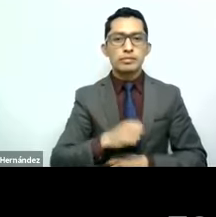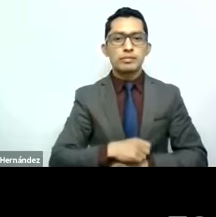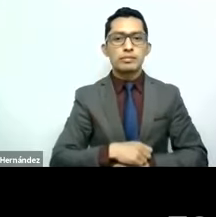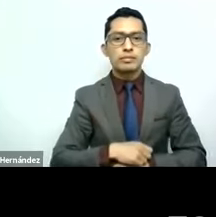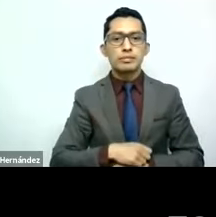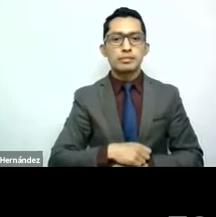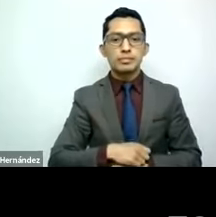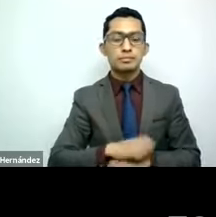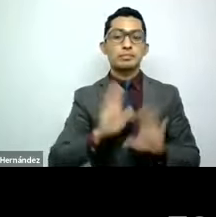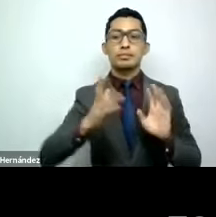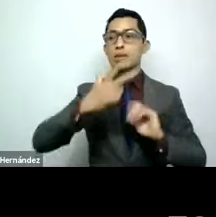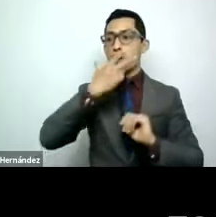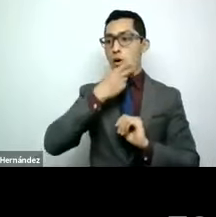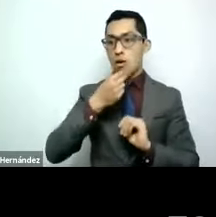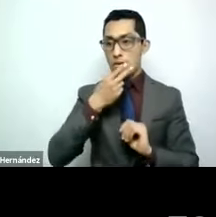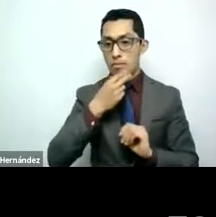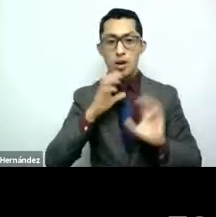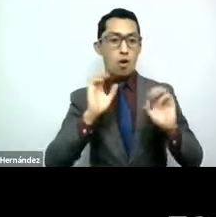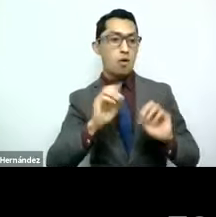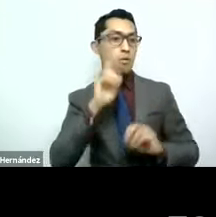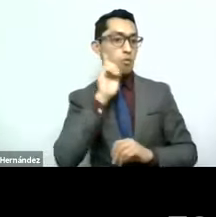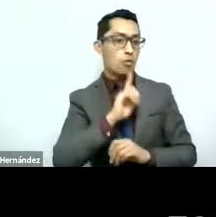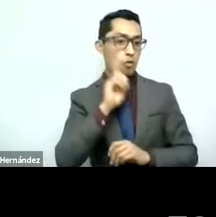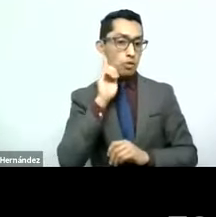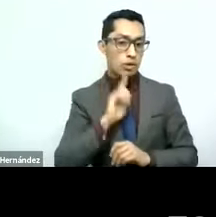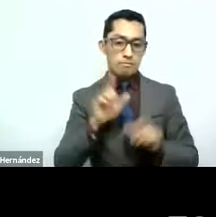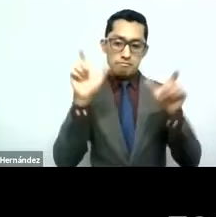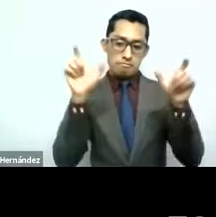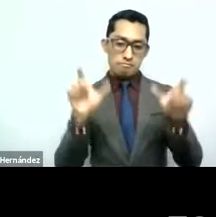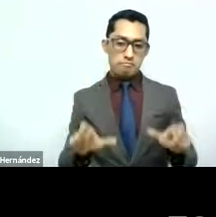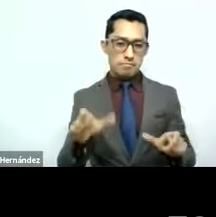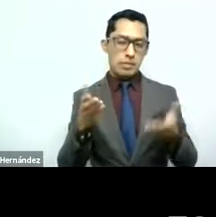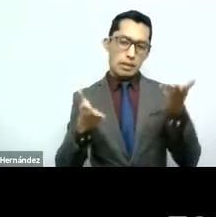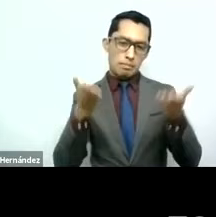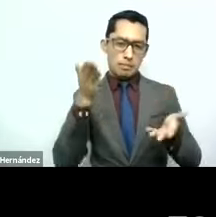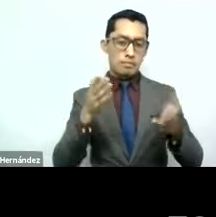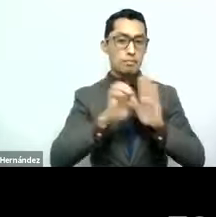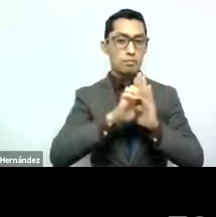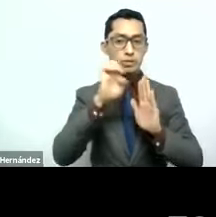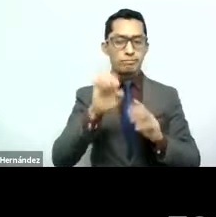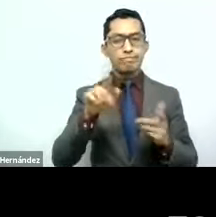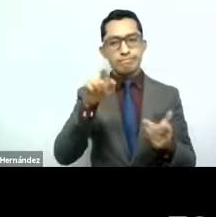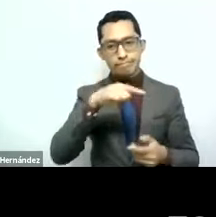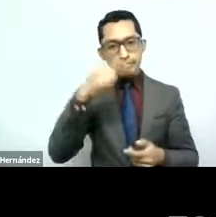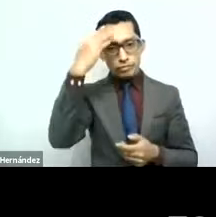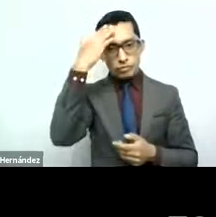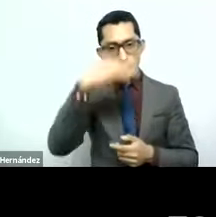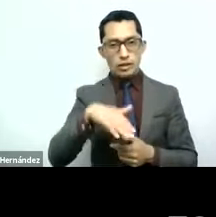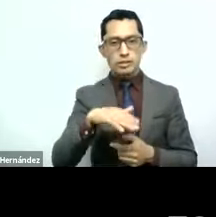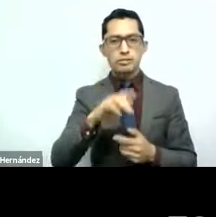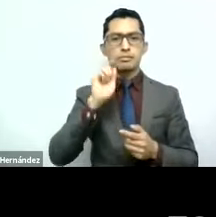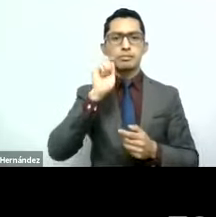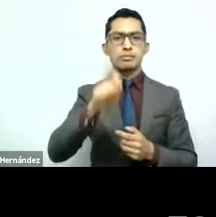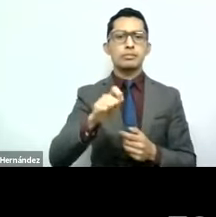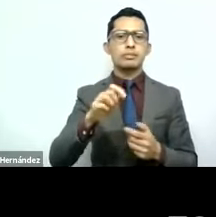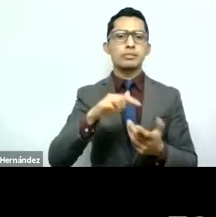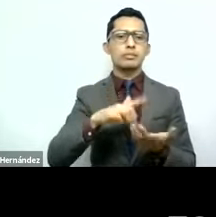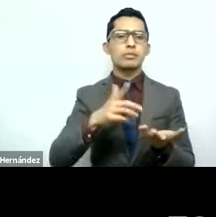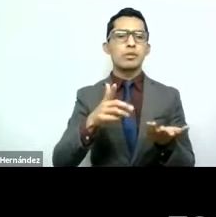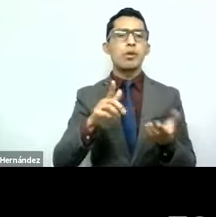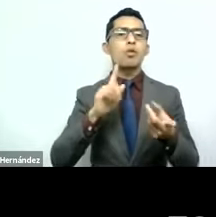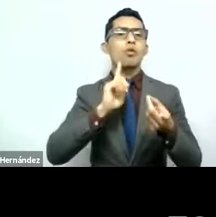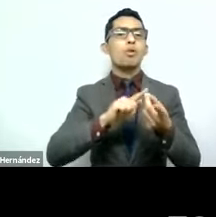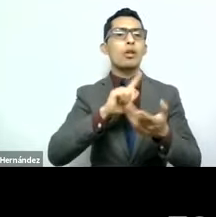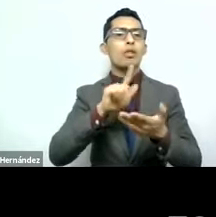sea hombres o mujeres. En este caso, recordemos que las dos primeras instancias le